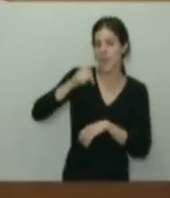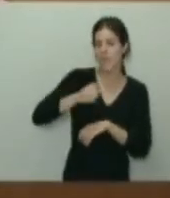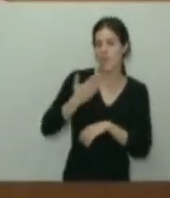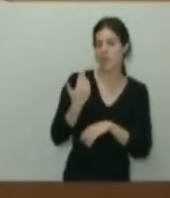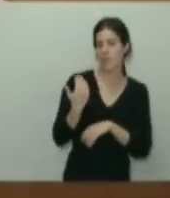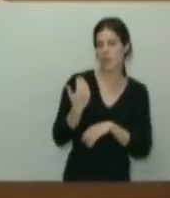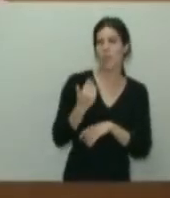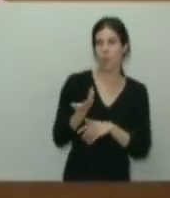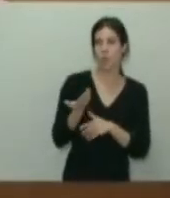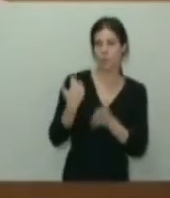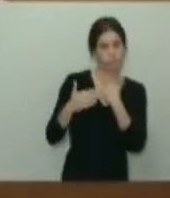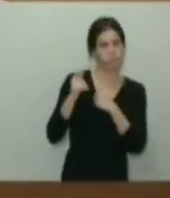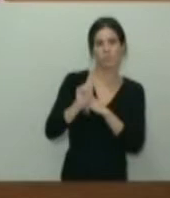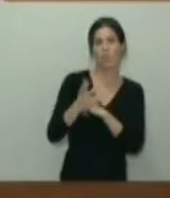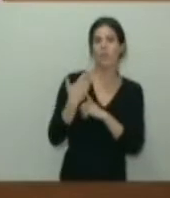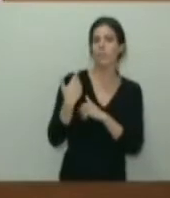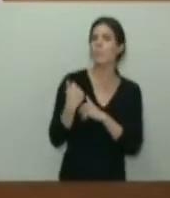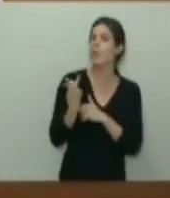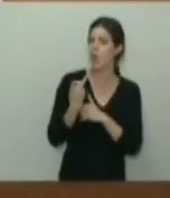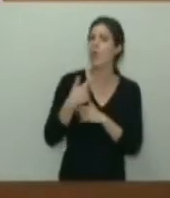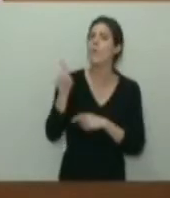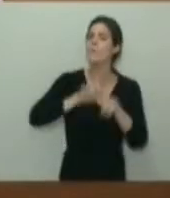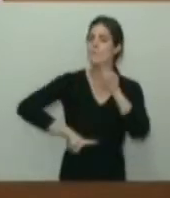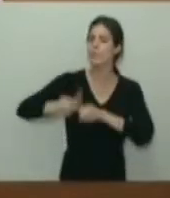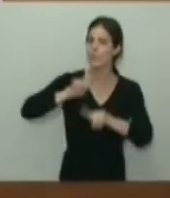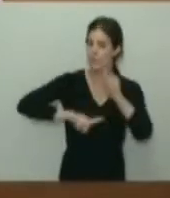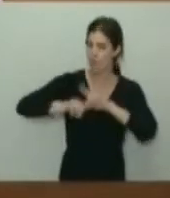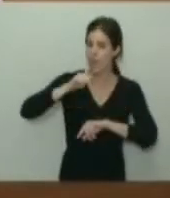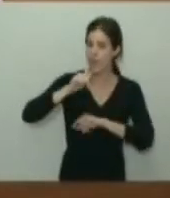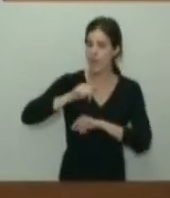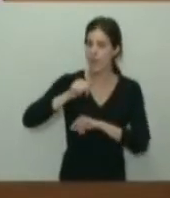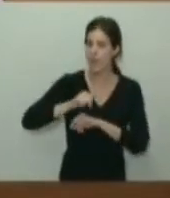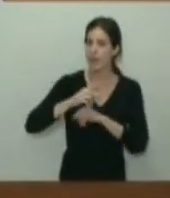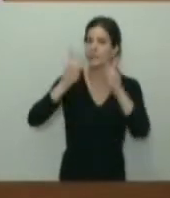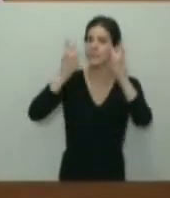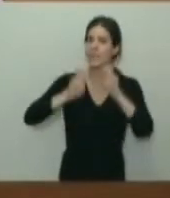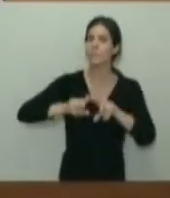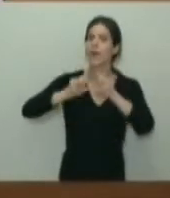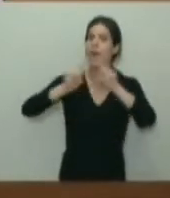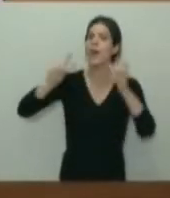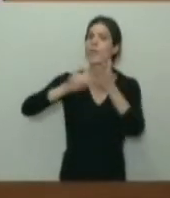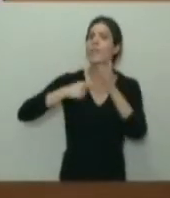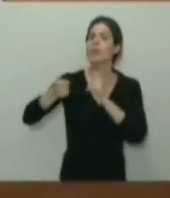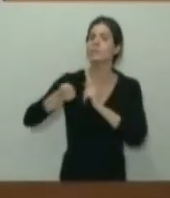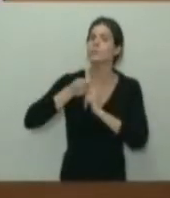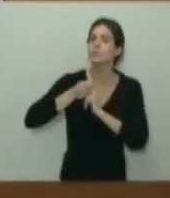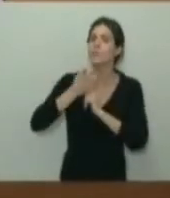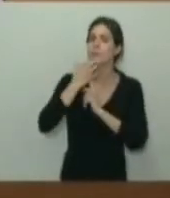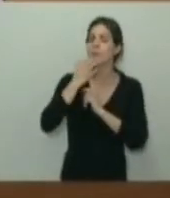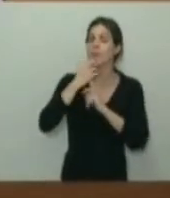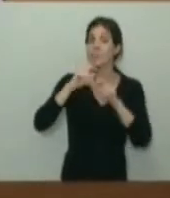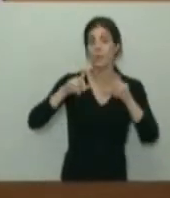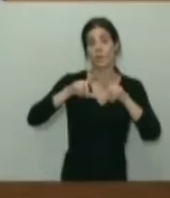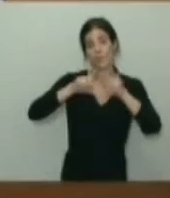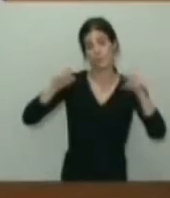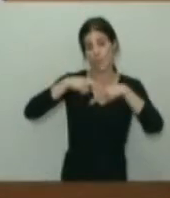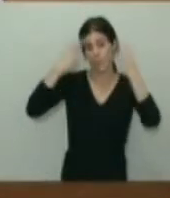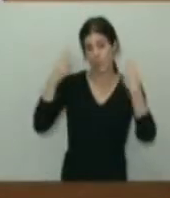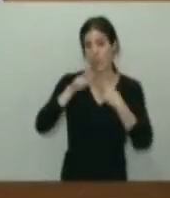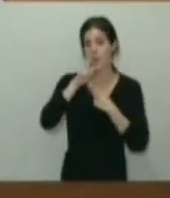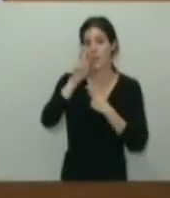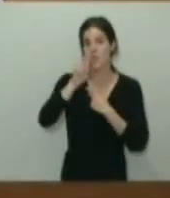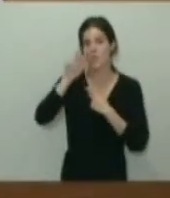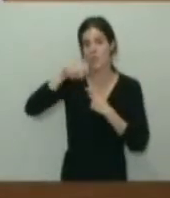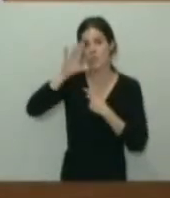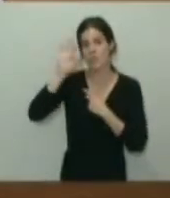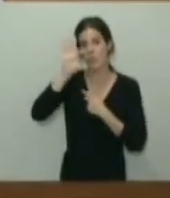tanto tiempo, un conflicto que es el de las subcontratas de una empresa pública, de la empresa UNOSA. Precisamente, muchas